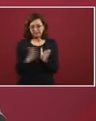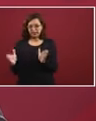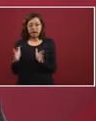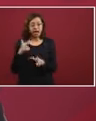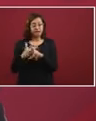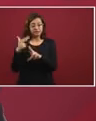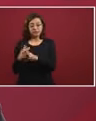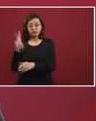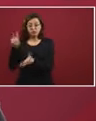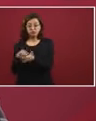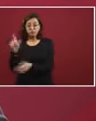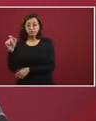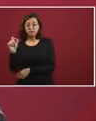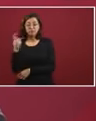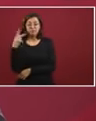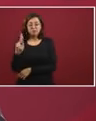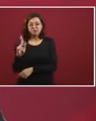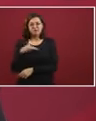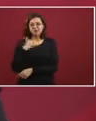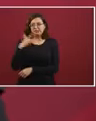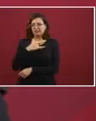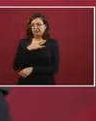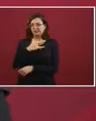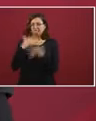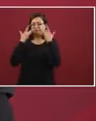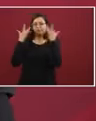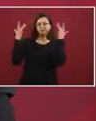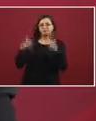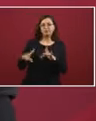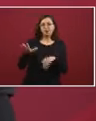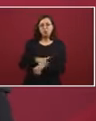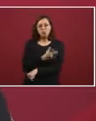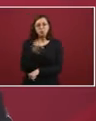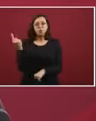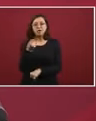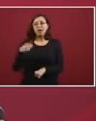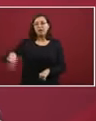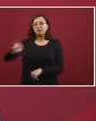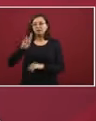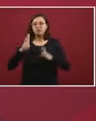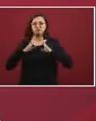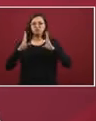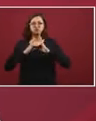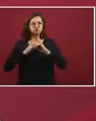es lo que dijo ayer, después de que el ejército saliera y dijera queremos la renuncia del presidente.